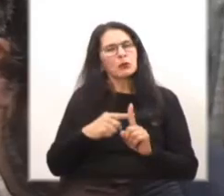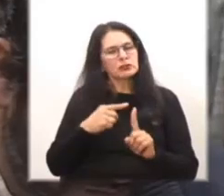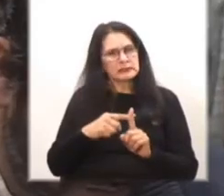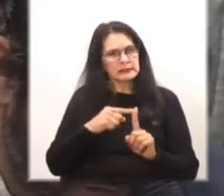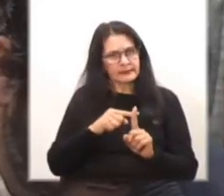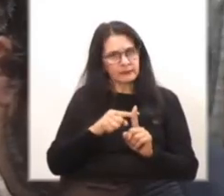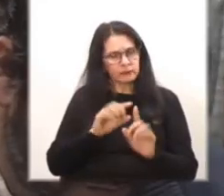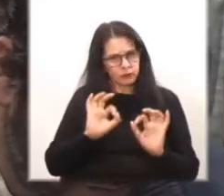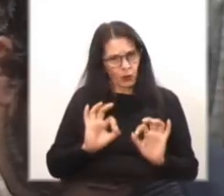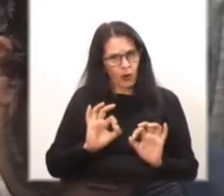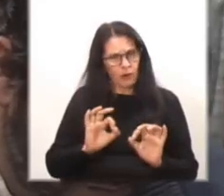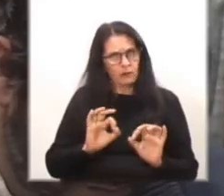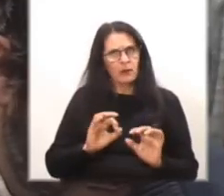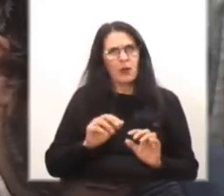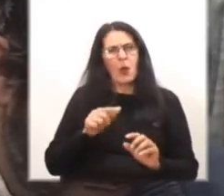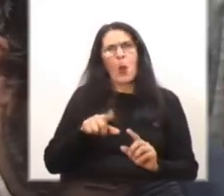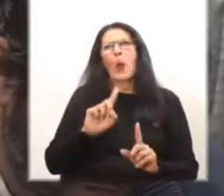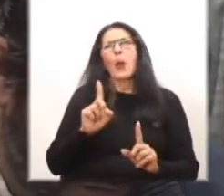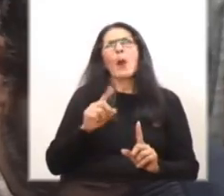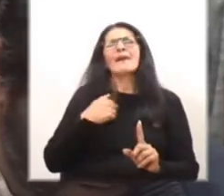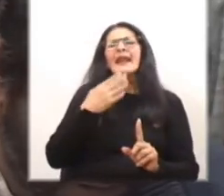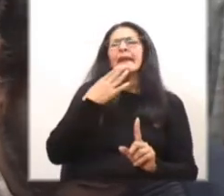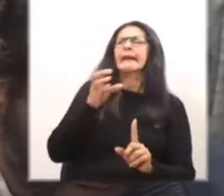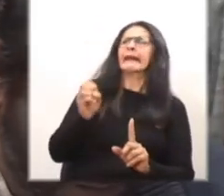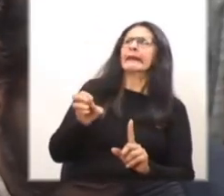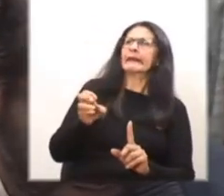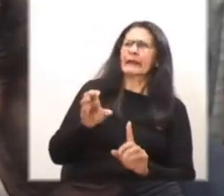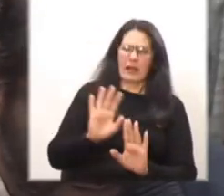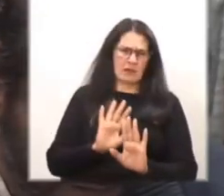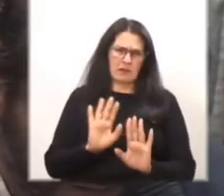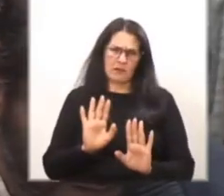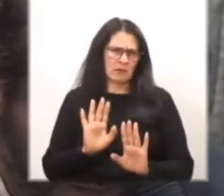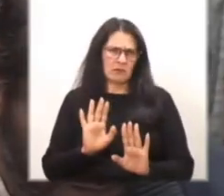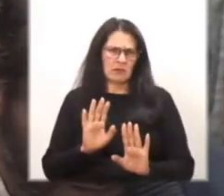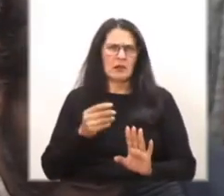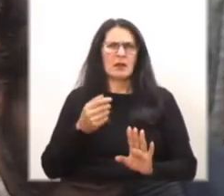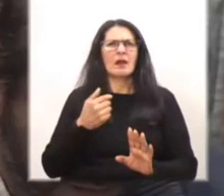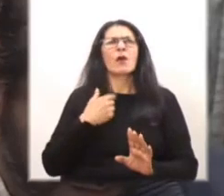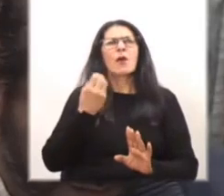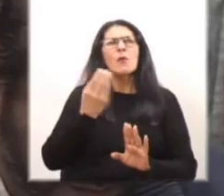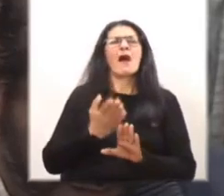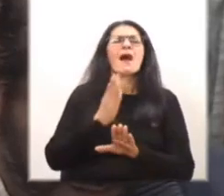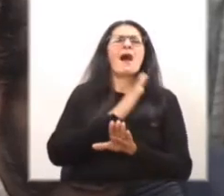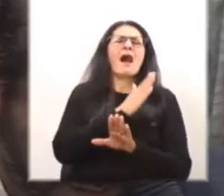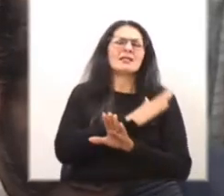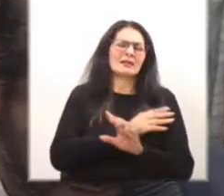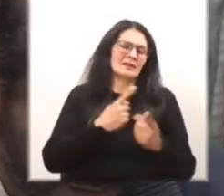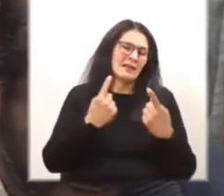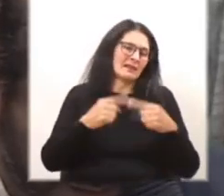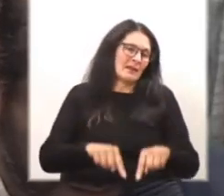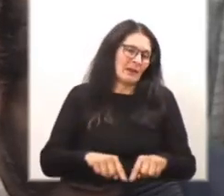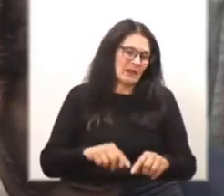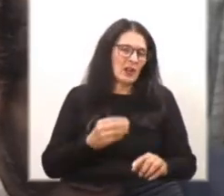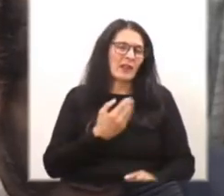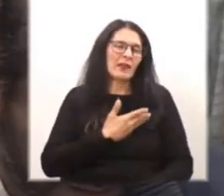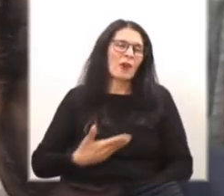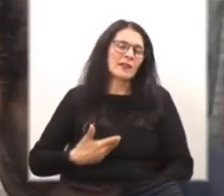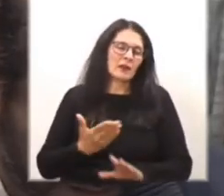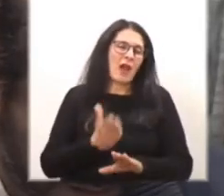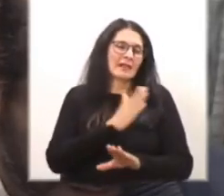y no por una mera crítica, como sí veíamos en interpelaciones en periodos de gobiernos